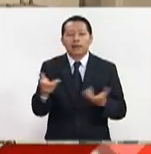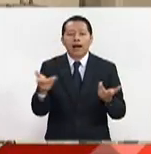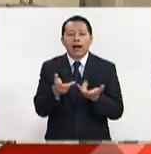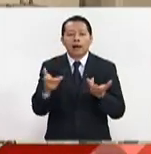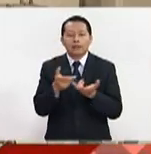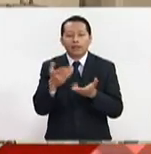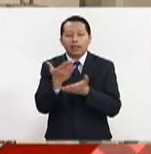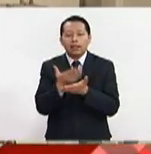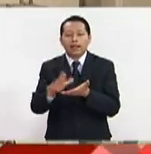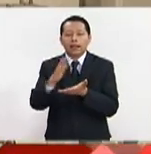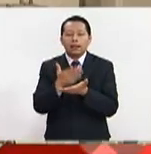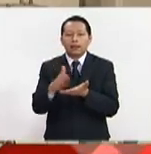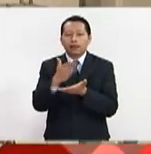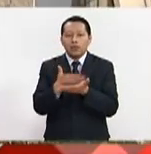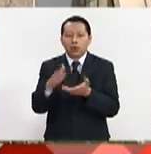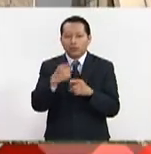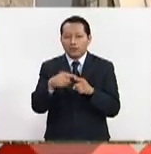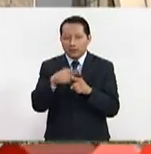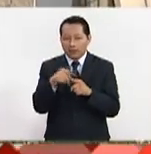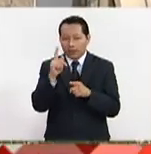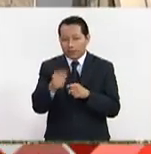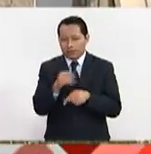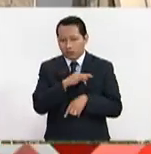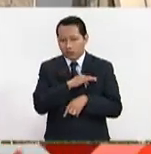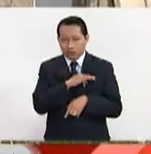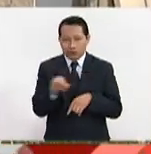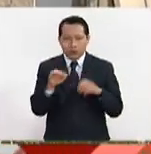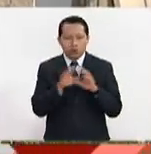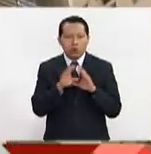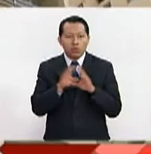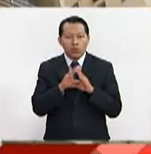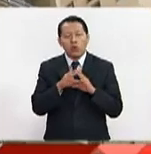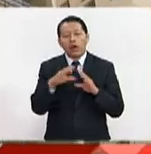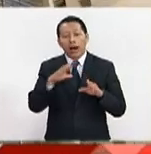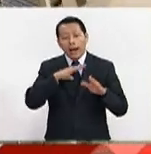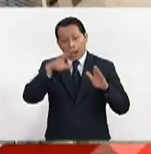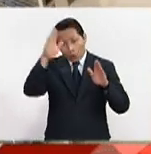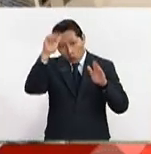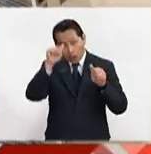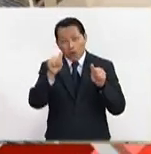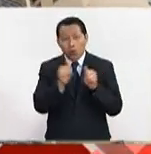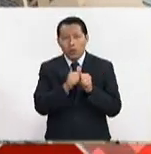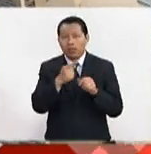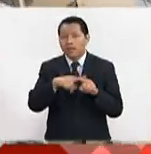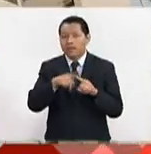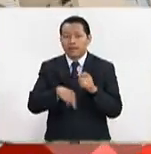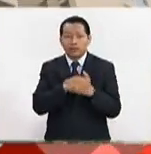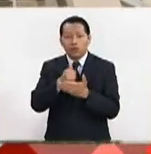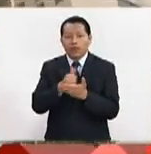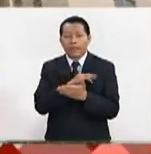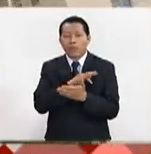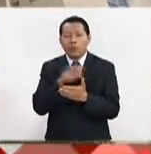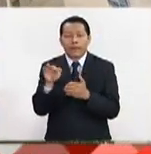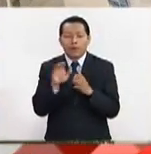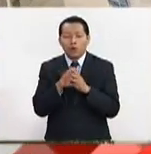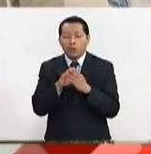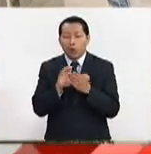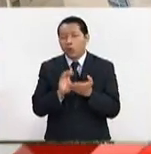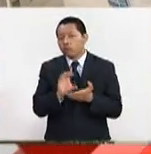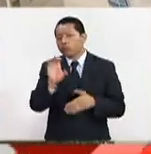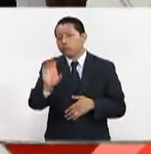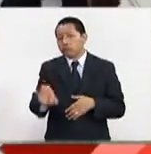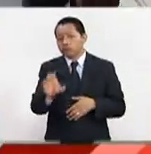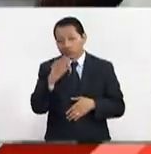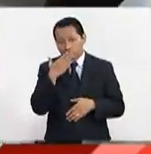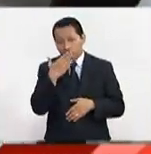los créditos preferenciales, los cuales en la medida que se llega a convenios con las distintas ciudades van a poder entregarse en muy